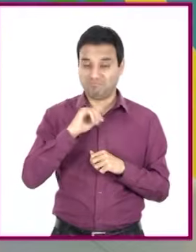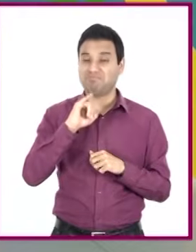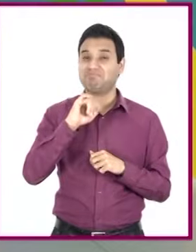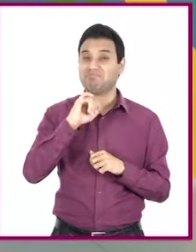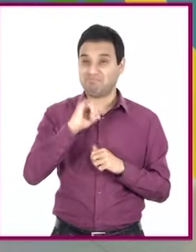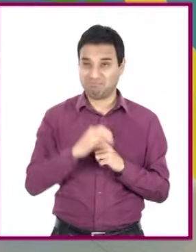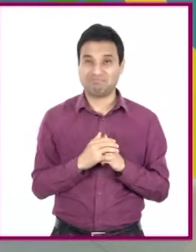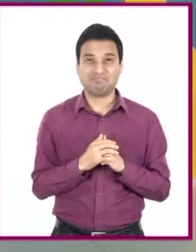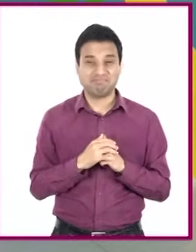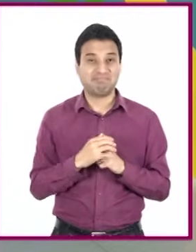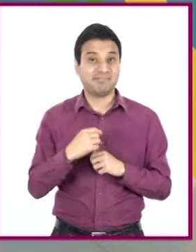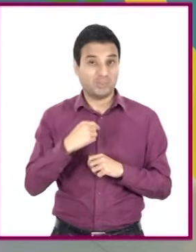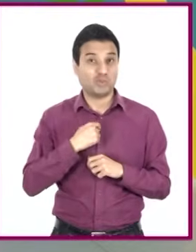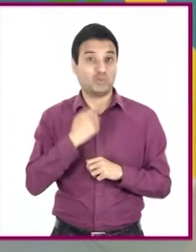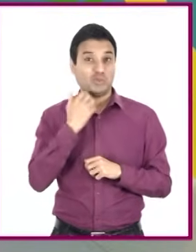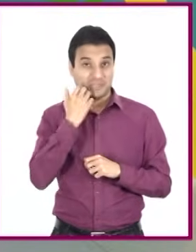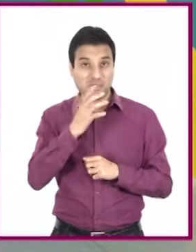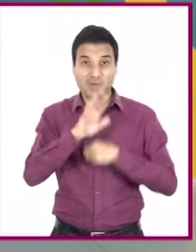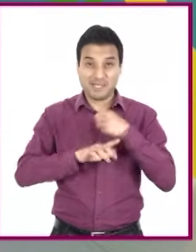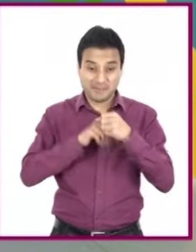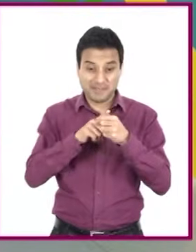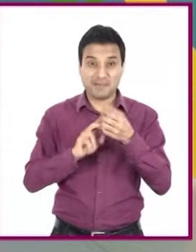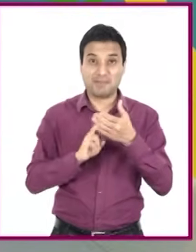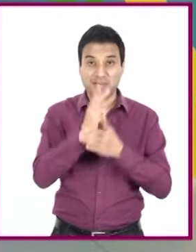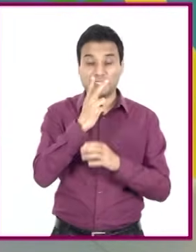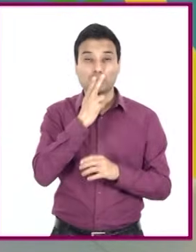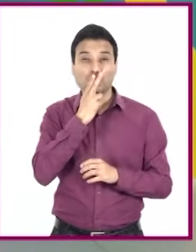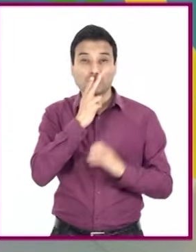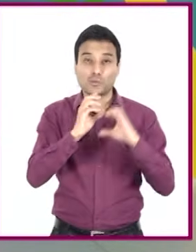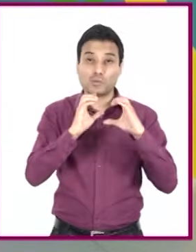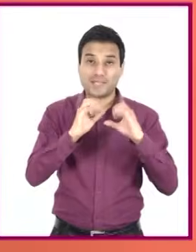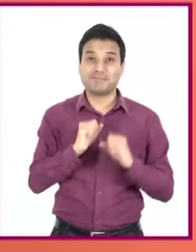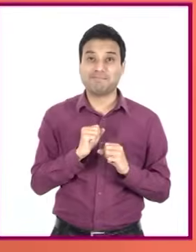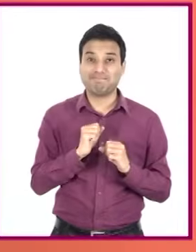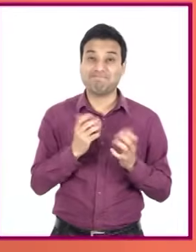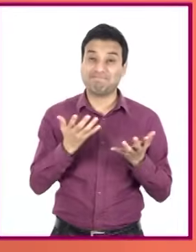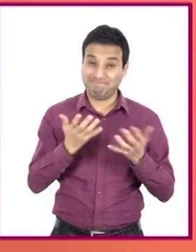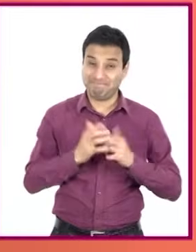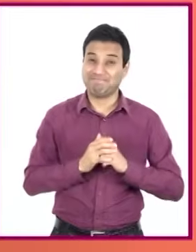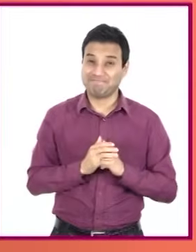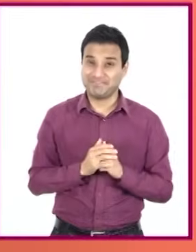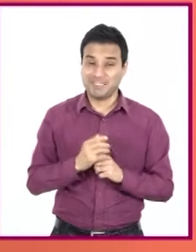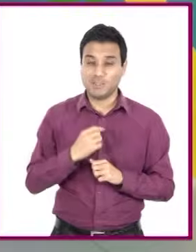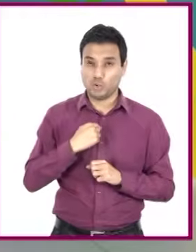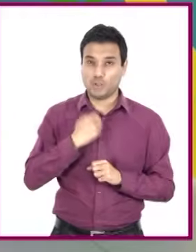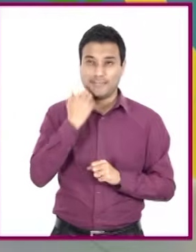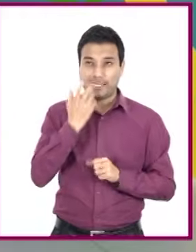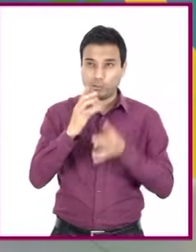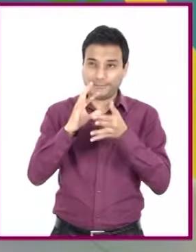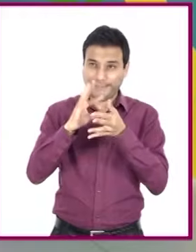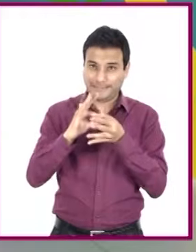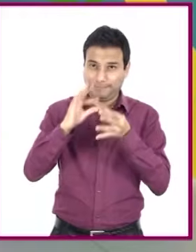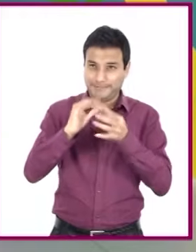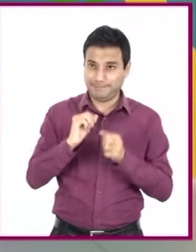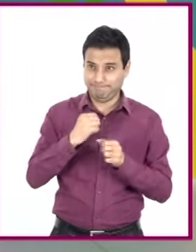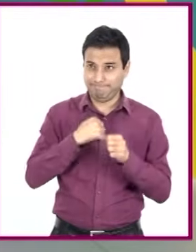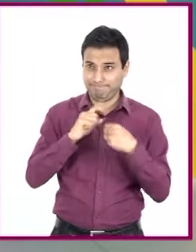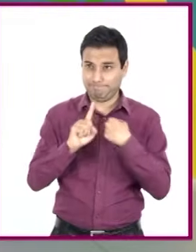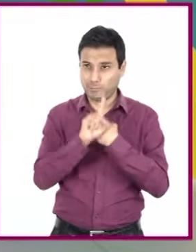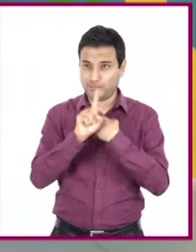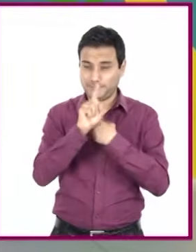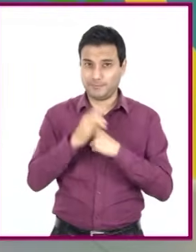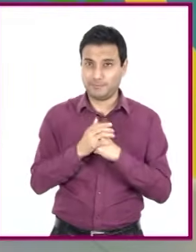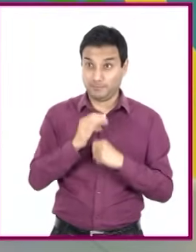responder afirmativamente las preguntas que comentaron y quisiera enseñarles la situación que me gustaría atender.